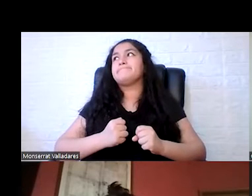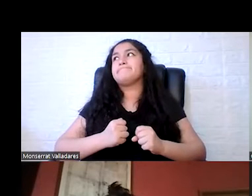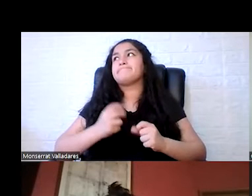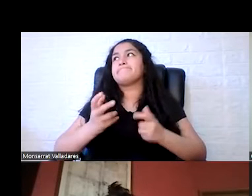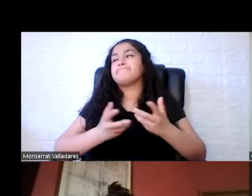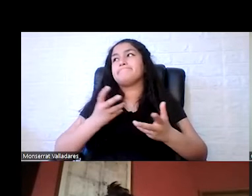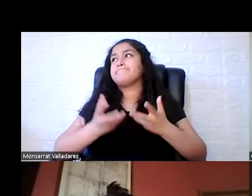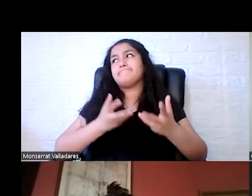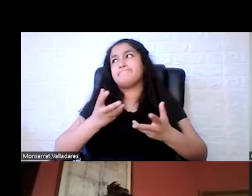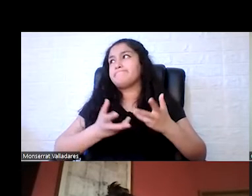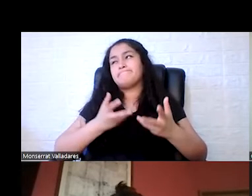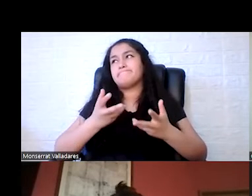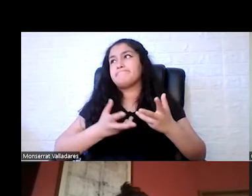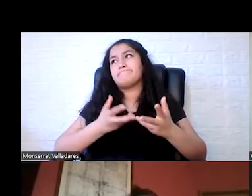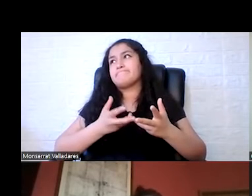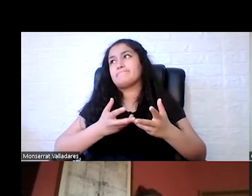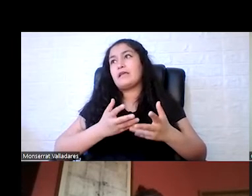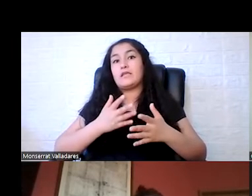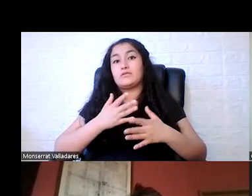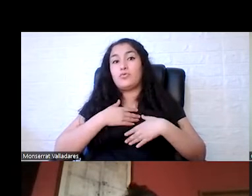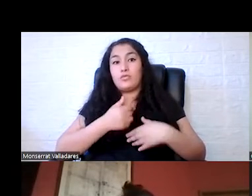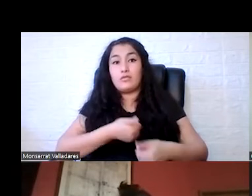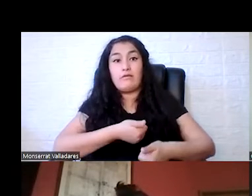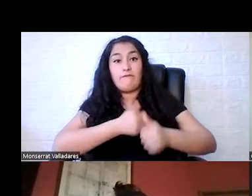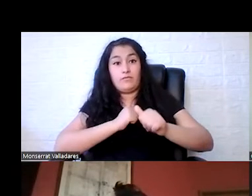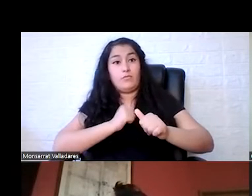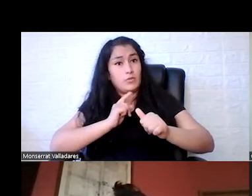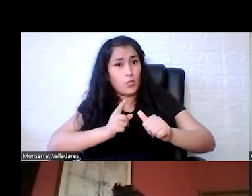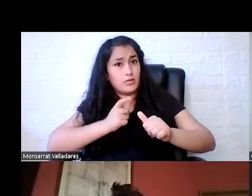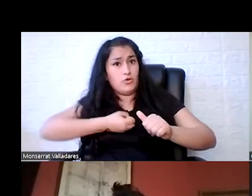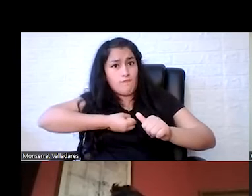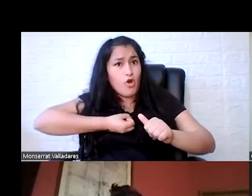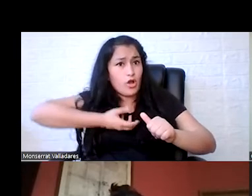puede sobrepasar los retos que se le presentan a las mujeres,